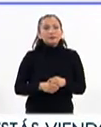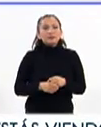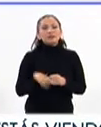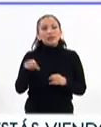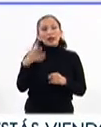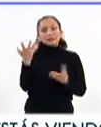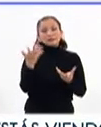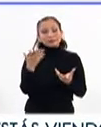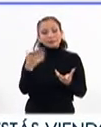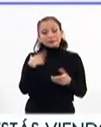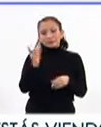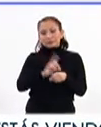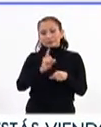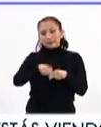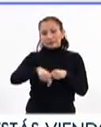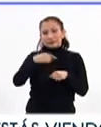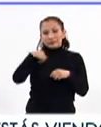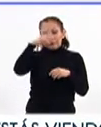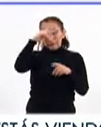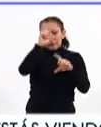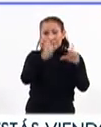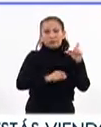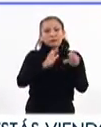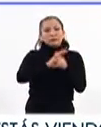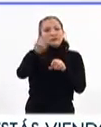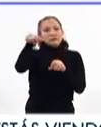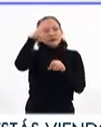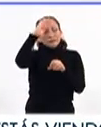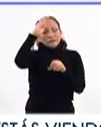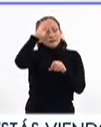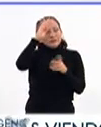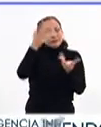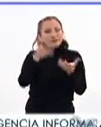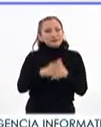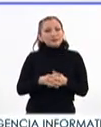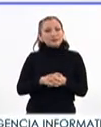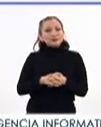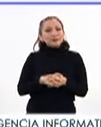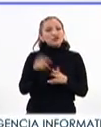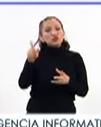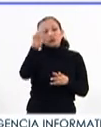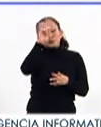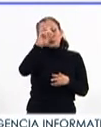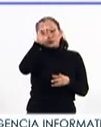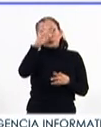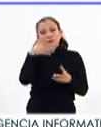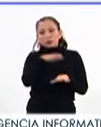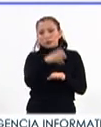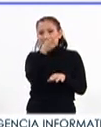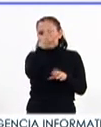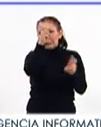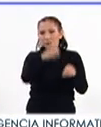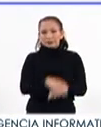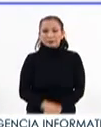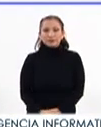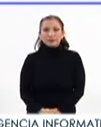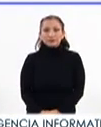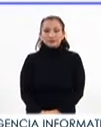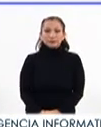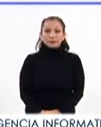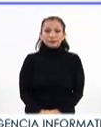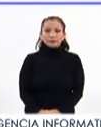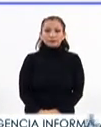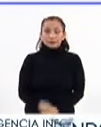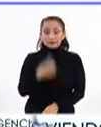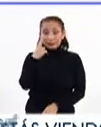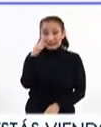está generando día a día en nuestro país. ¿Cuál es la reflexión que tú nos recomiendas tener al respecto?